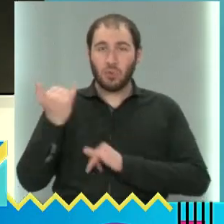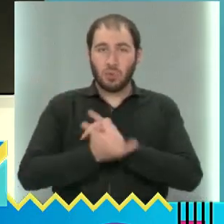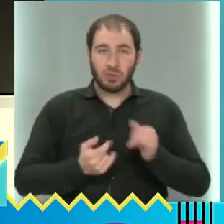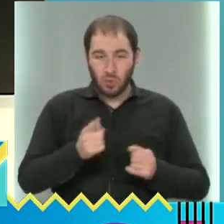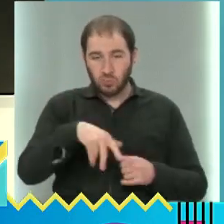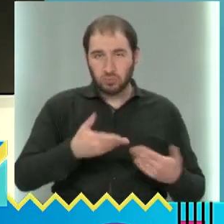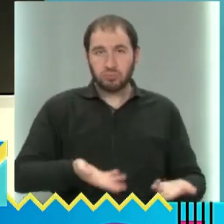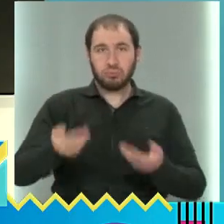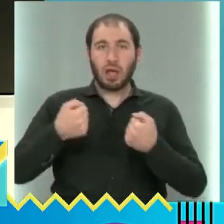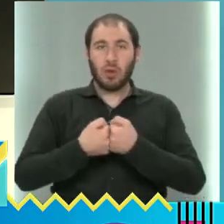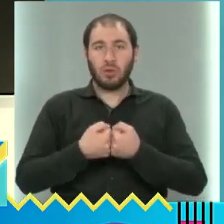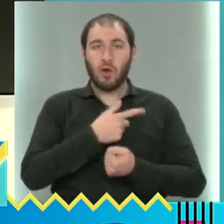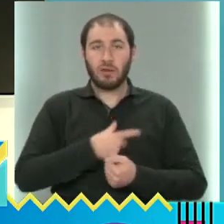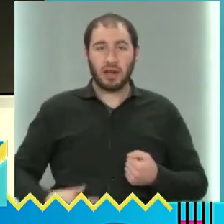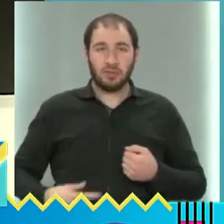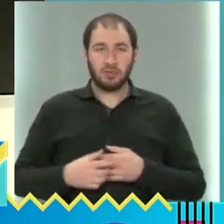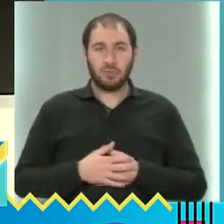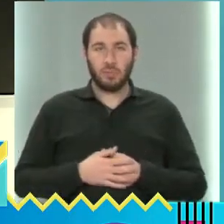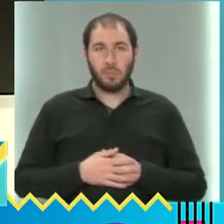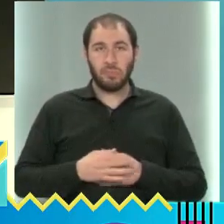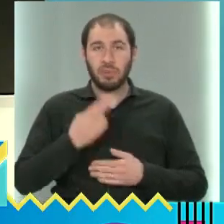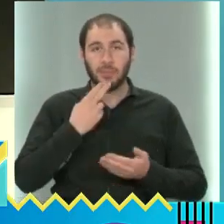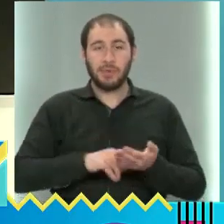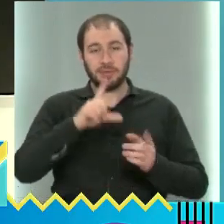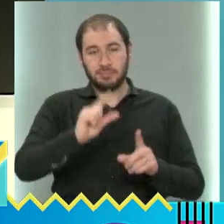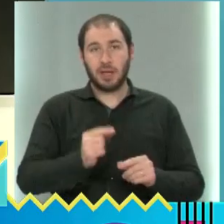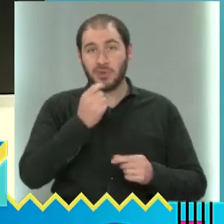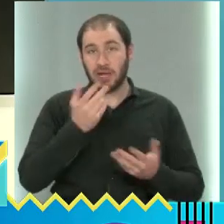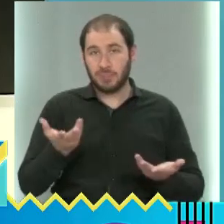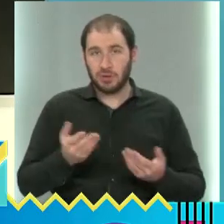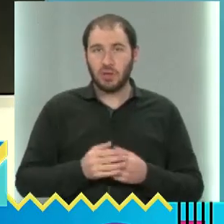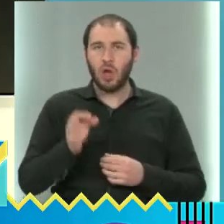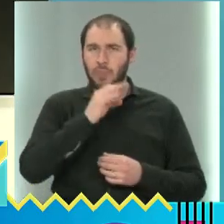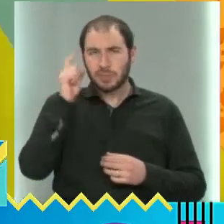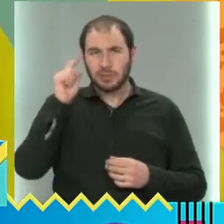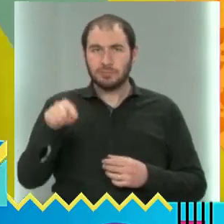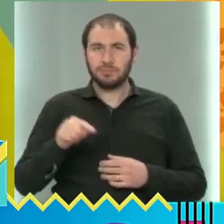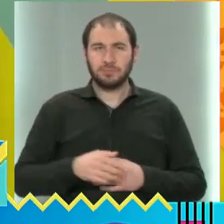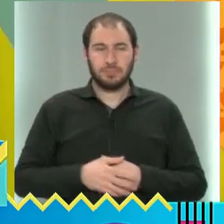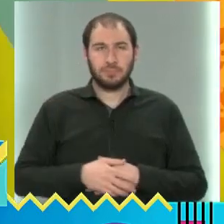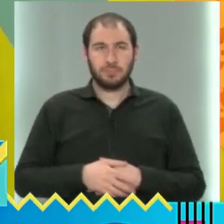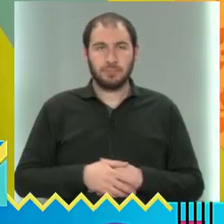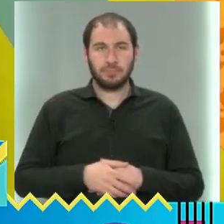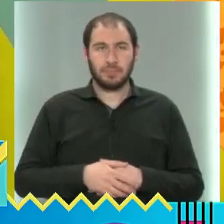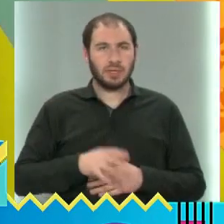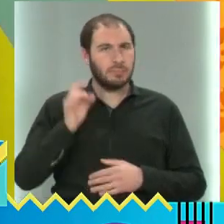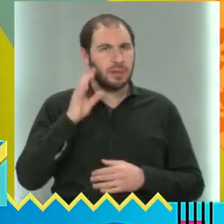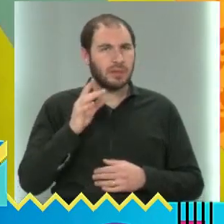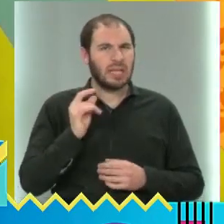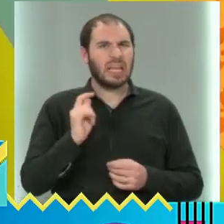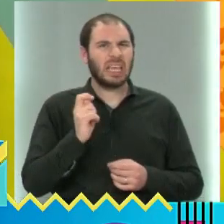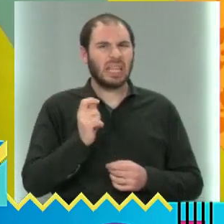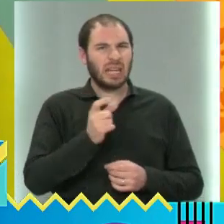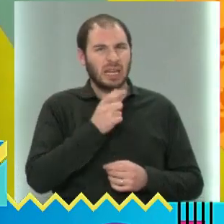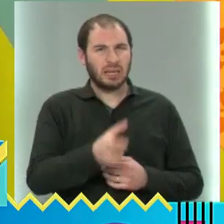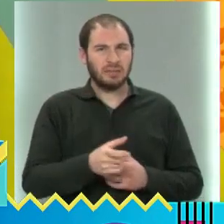vayan ustedes a negociar con los gobernadores la baja de impuestos, por ejemplo? ¿Qué lectura haces? Perdón, ¿a quién